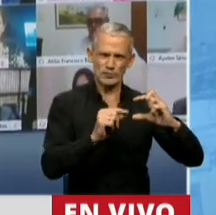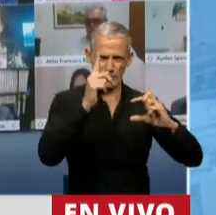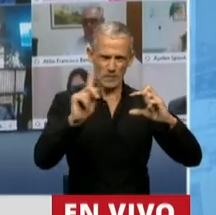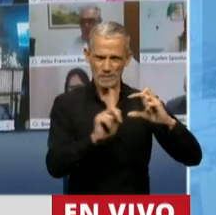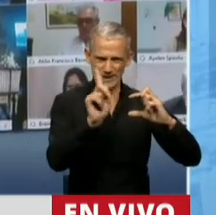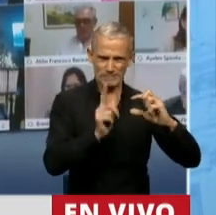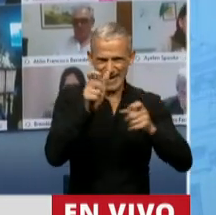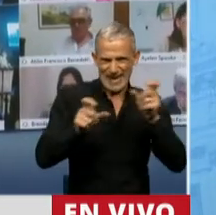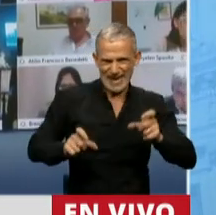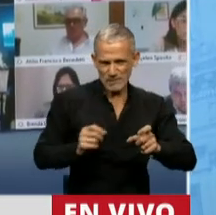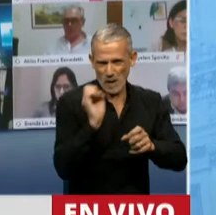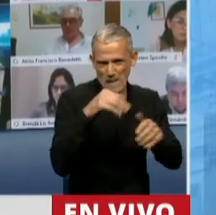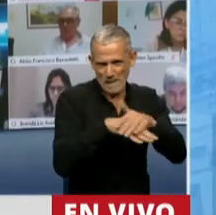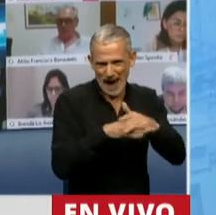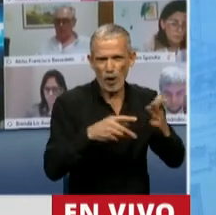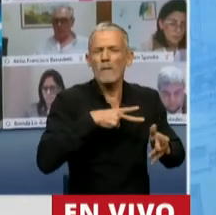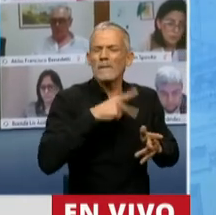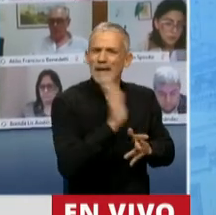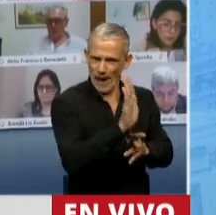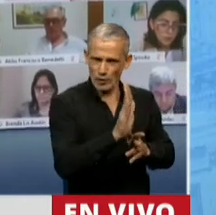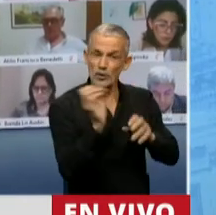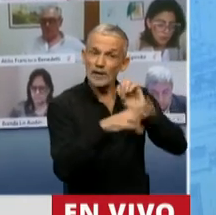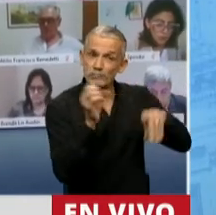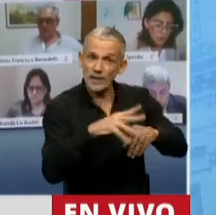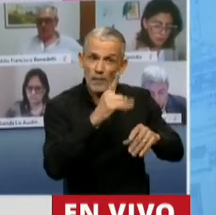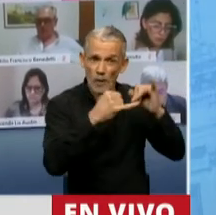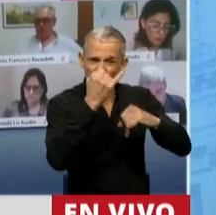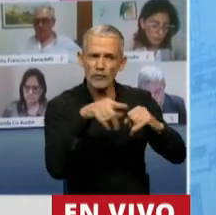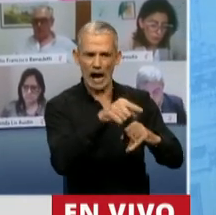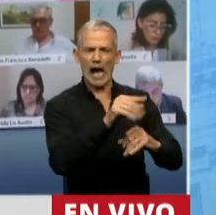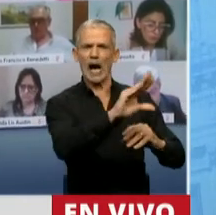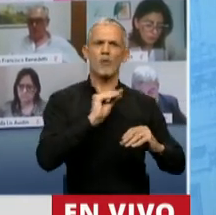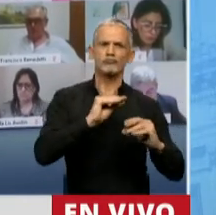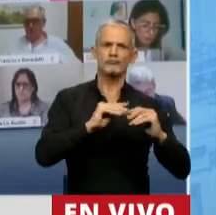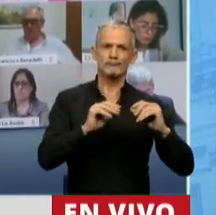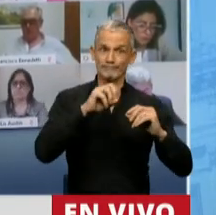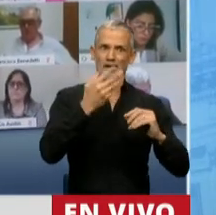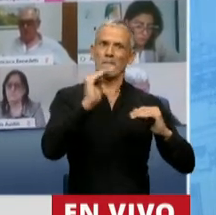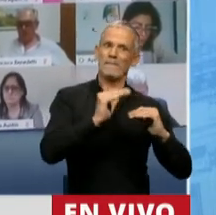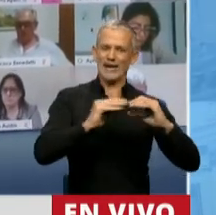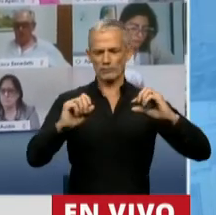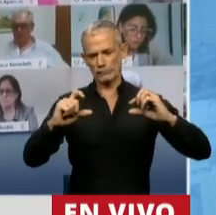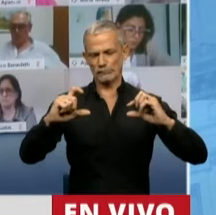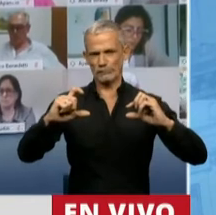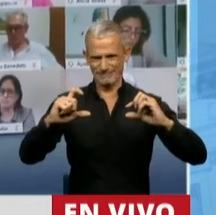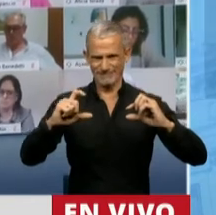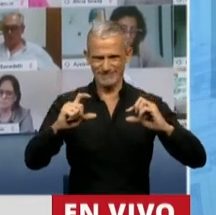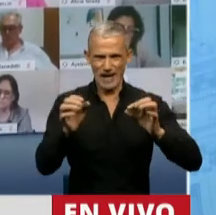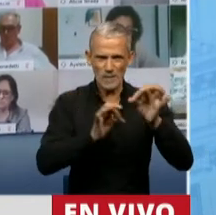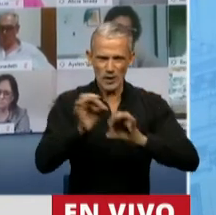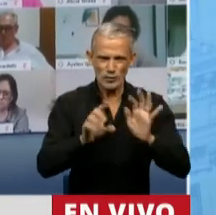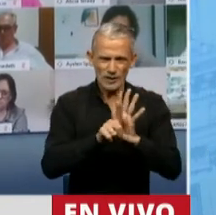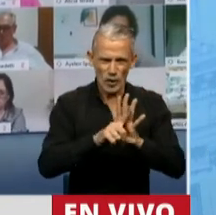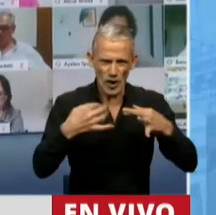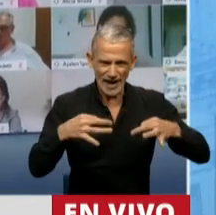bancos, en este caso se trata de los bancos privados, con lo cual ahí se logró una mejora sobre el proyecto original. No